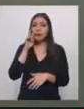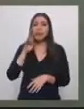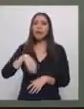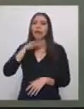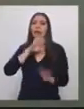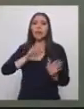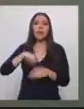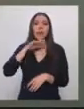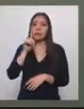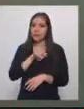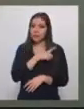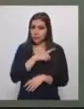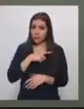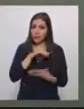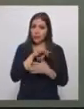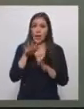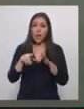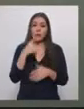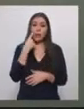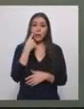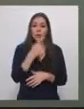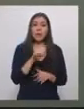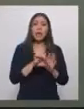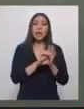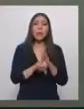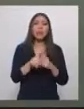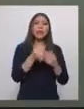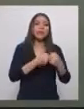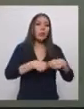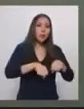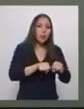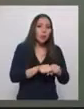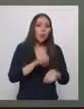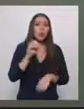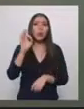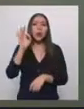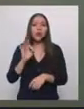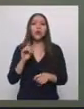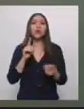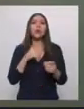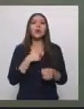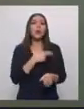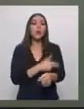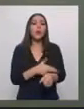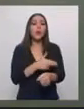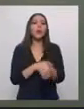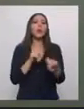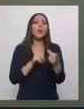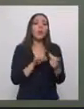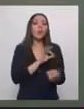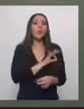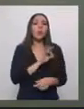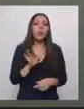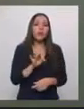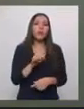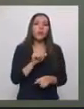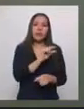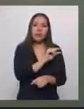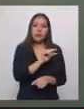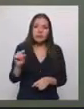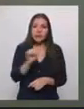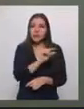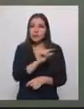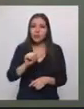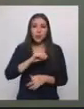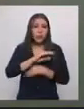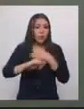un cargo por un interés, por un seguro, ¿dónde lo puedo aclarar? ¿Con quién lo debo de aclarar? Todos esos